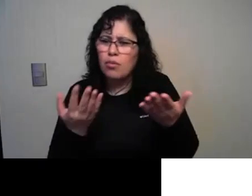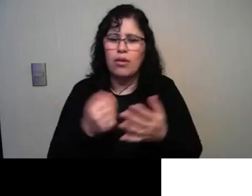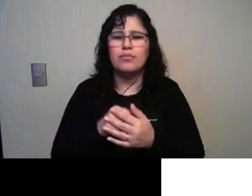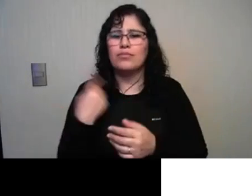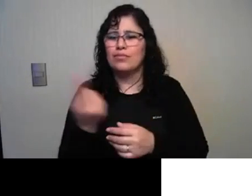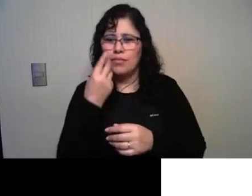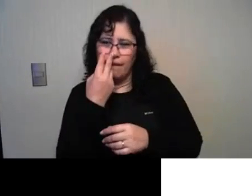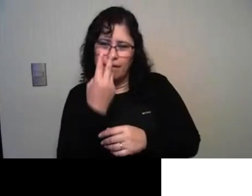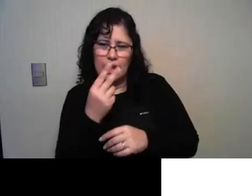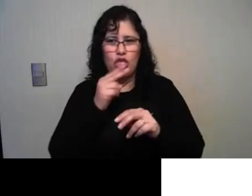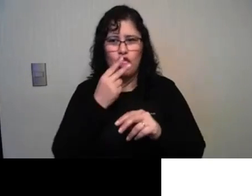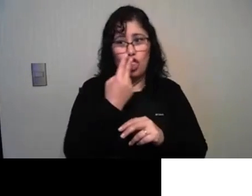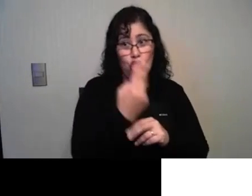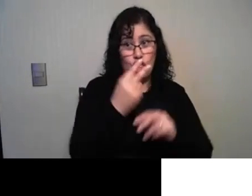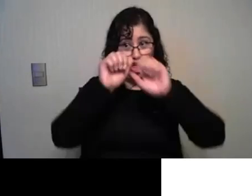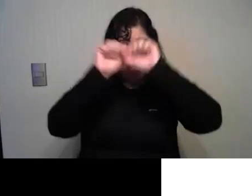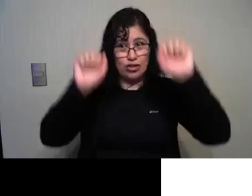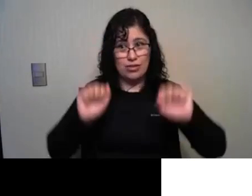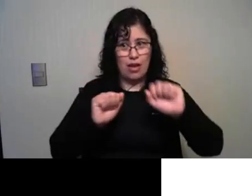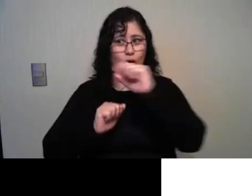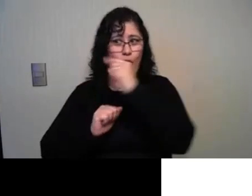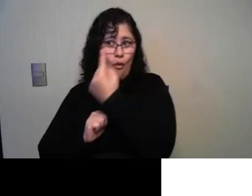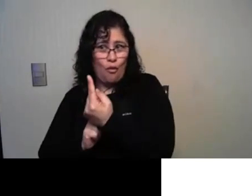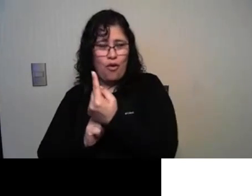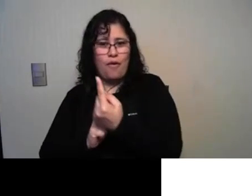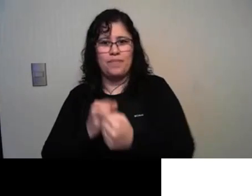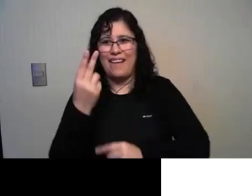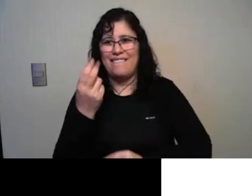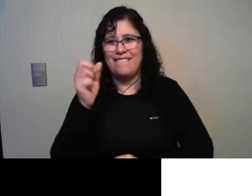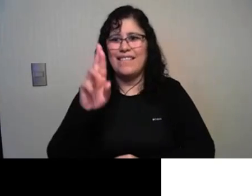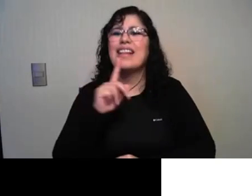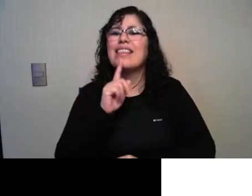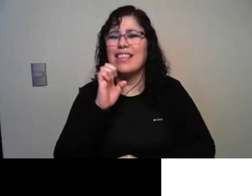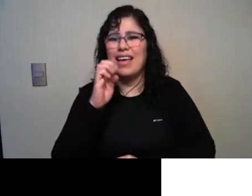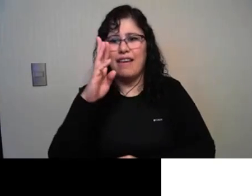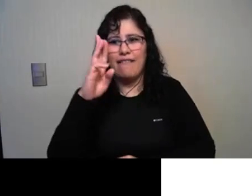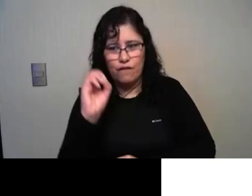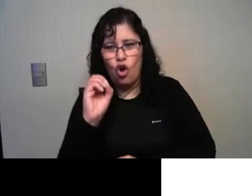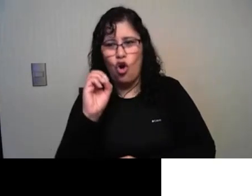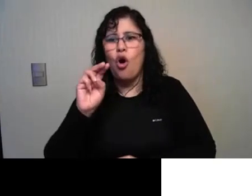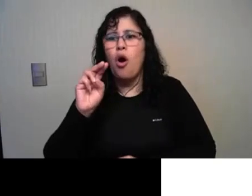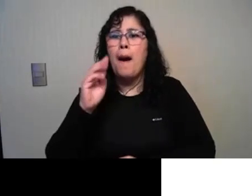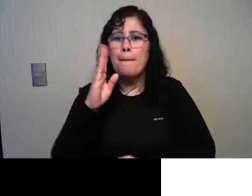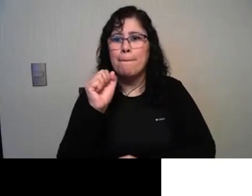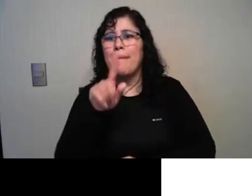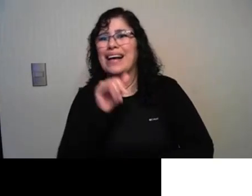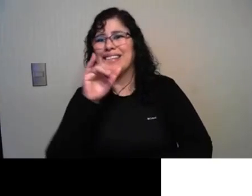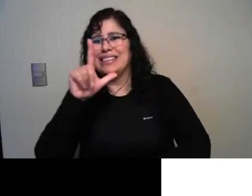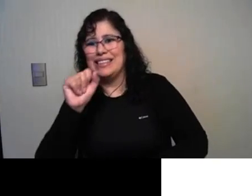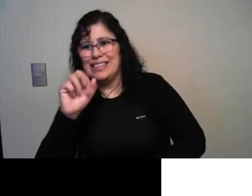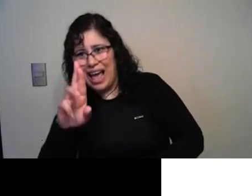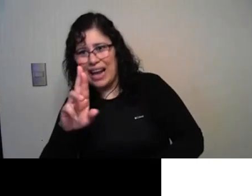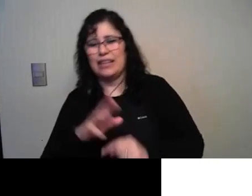sistemas. Uno que se llama vértebro basilar, ¿ya? Que tiene que ver con la arteria vertebral y la